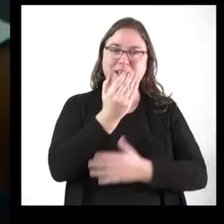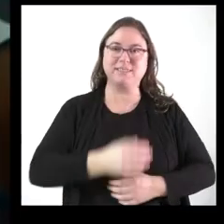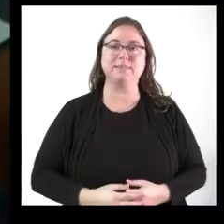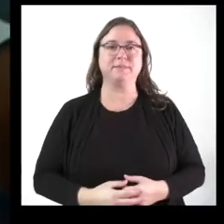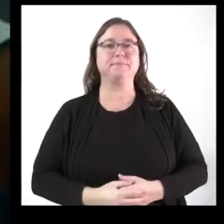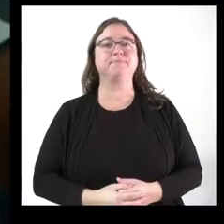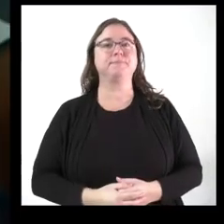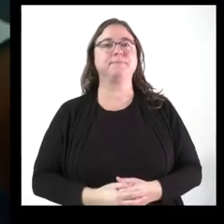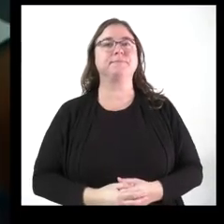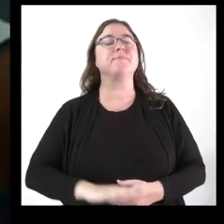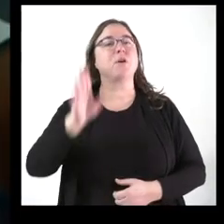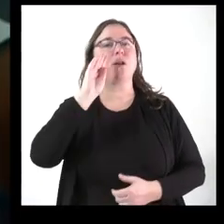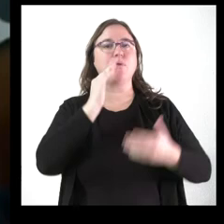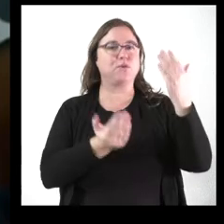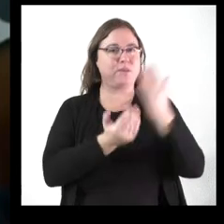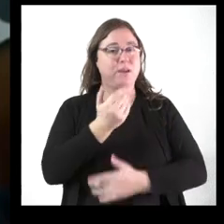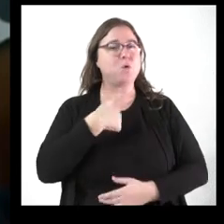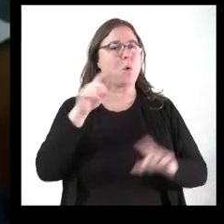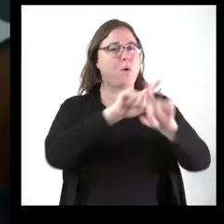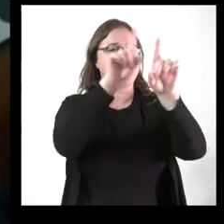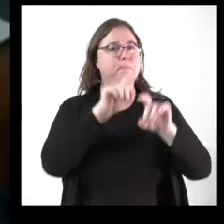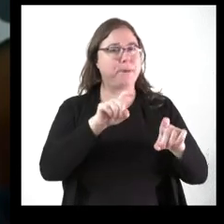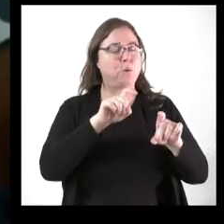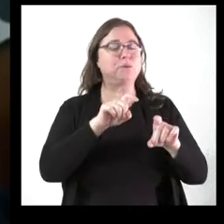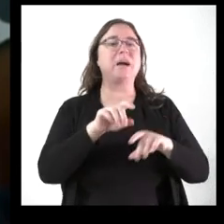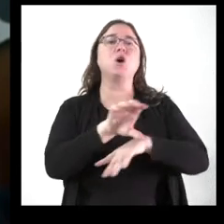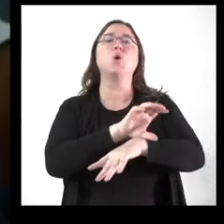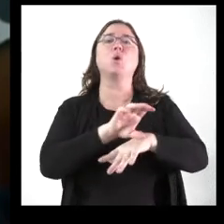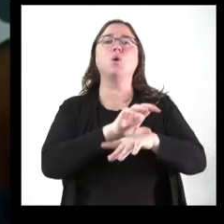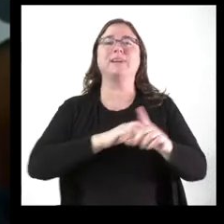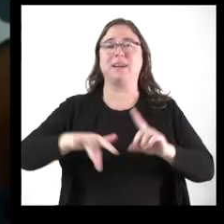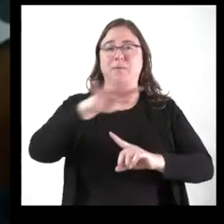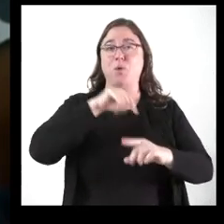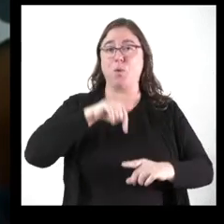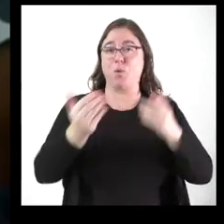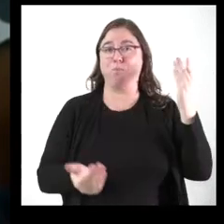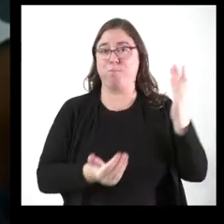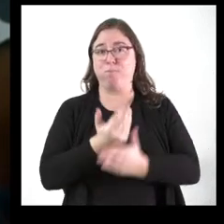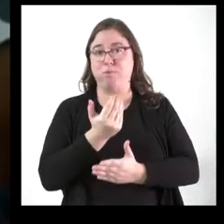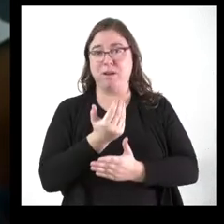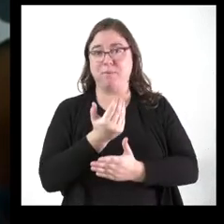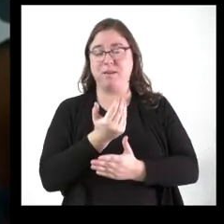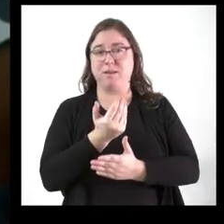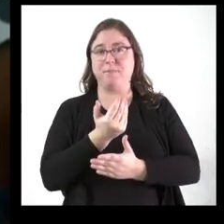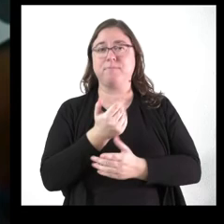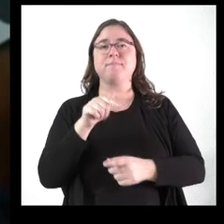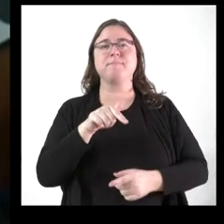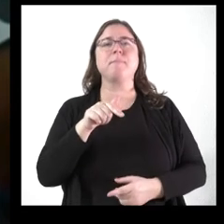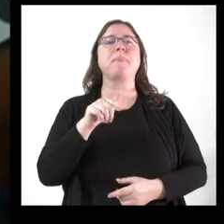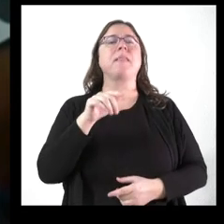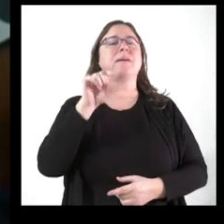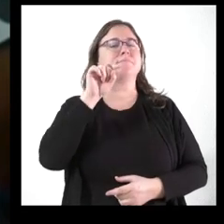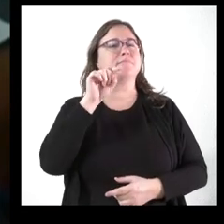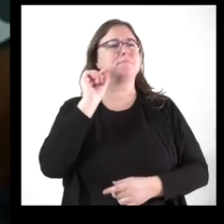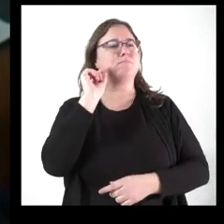Hola buenos días yo tenía una pregunta para el consejero de medio ambiente esta mañana a las epes ha puesto en el tejado de la junta